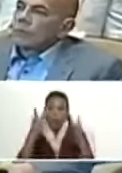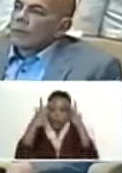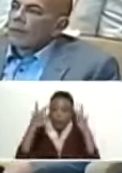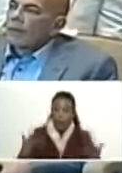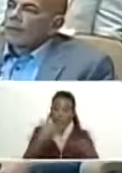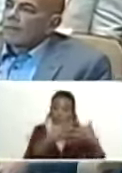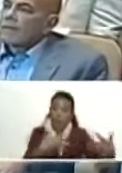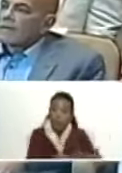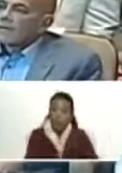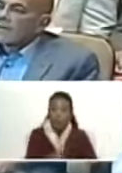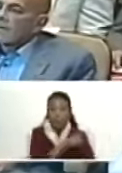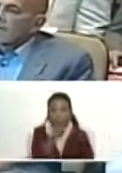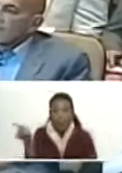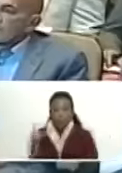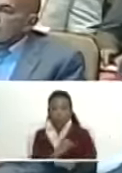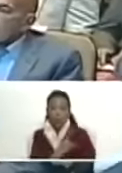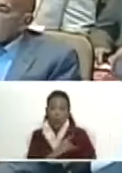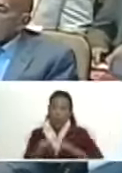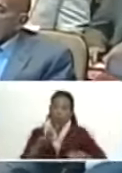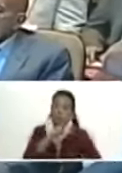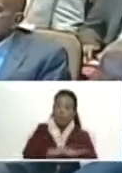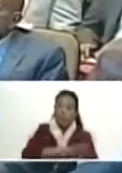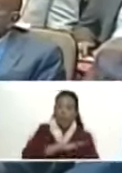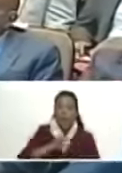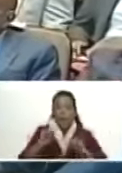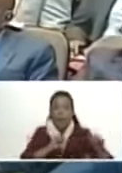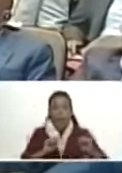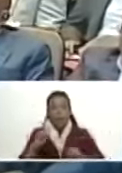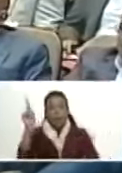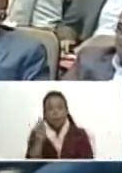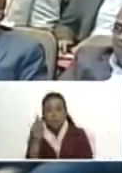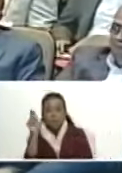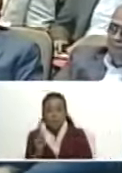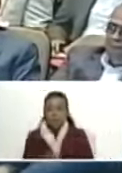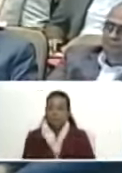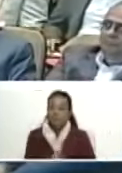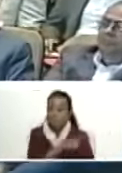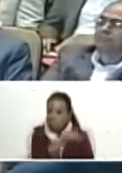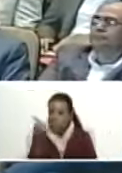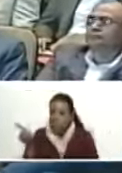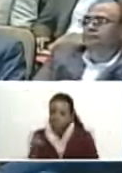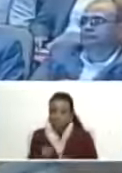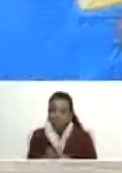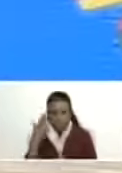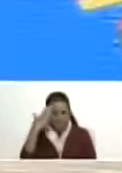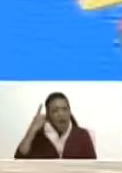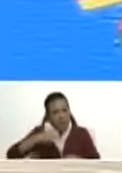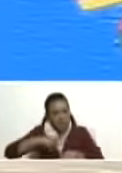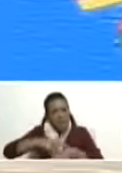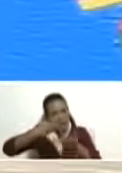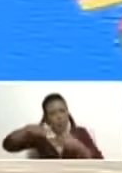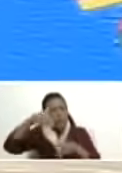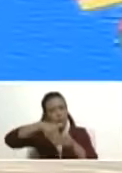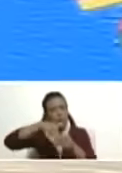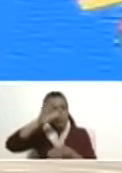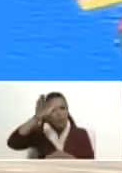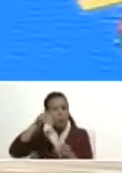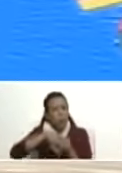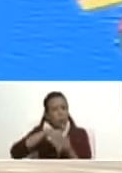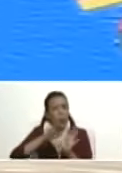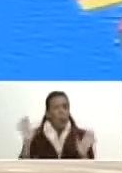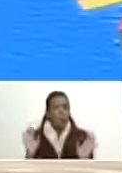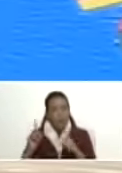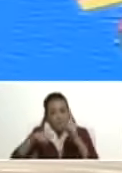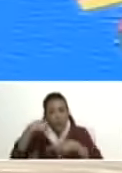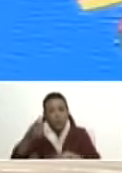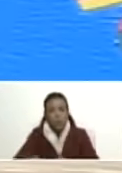cultoras, movimientos sociales, movimientos sindicales. Ya tendremos bastantes elecciones. El